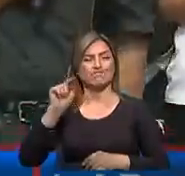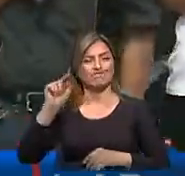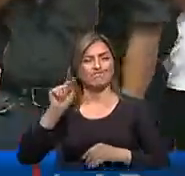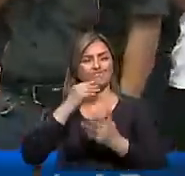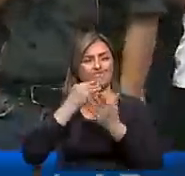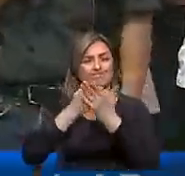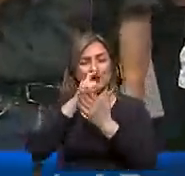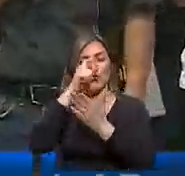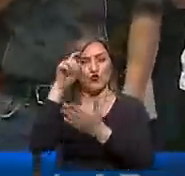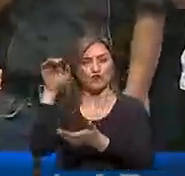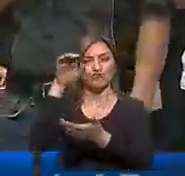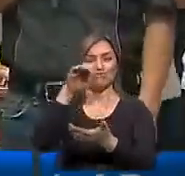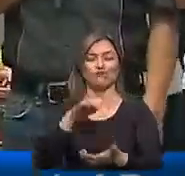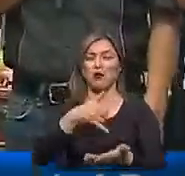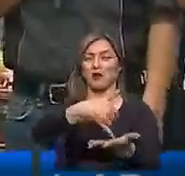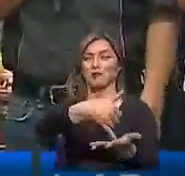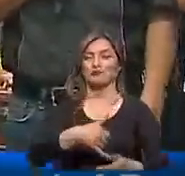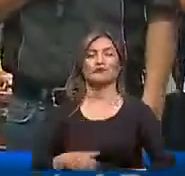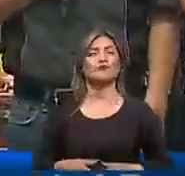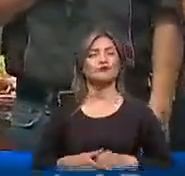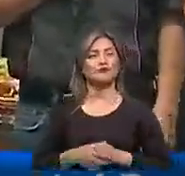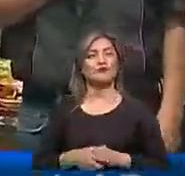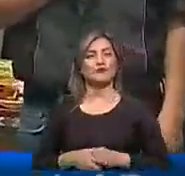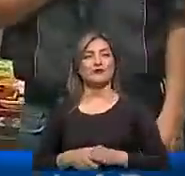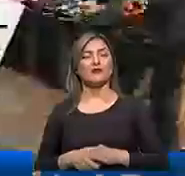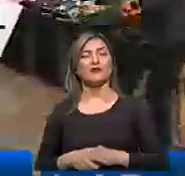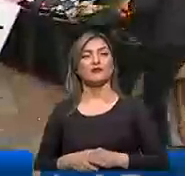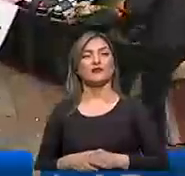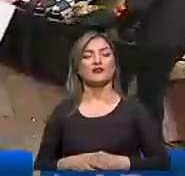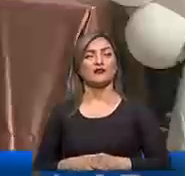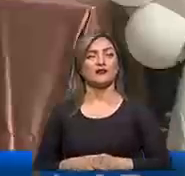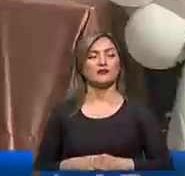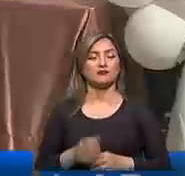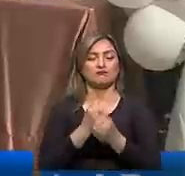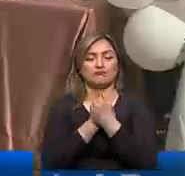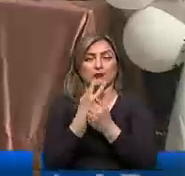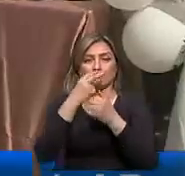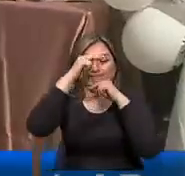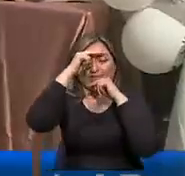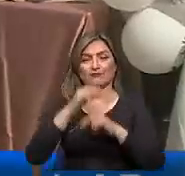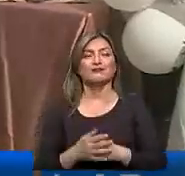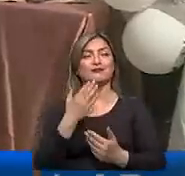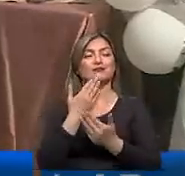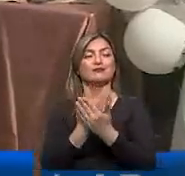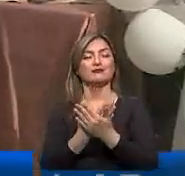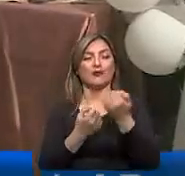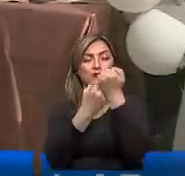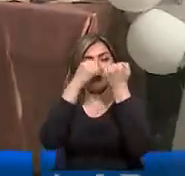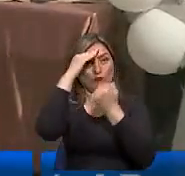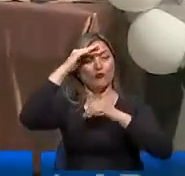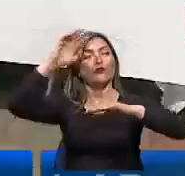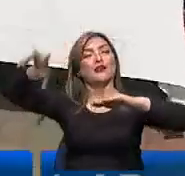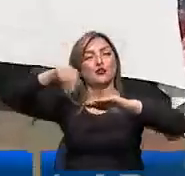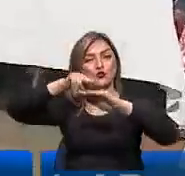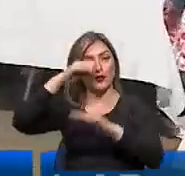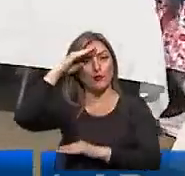año se lució con su entrega. De nuestros queridos televidentes. Agradecemos también el apoyo de la Policía Nacional